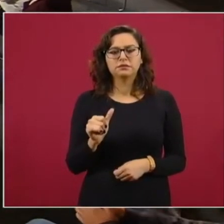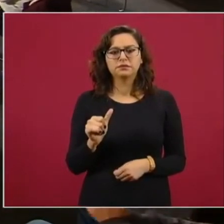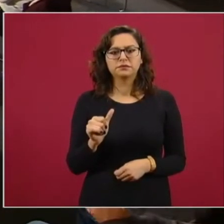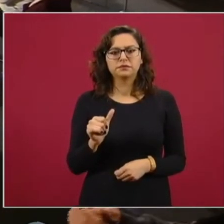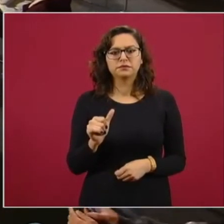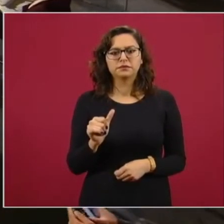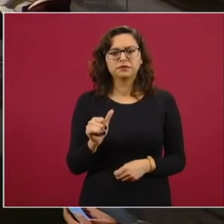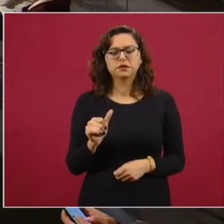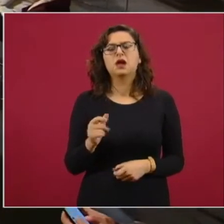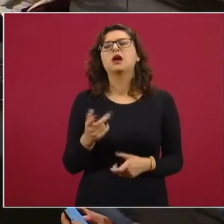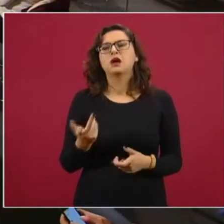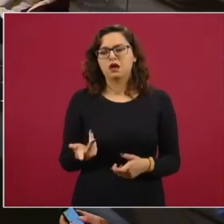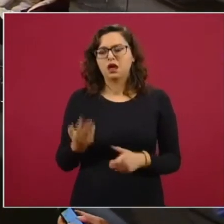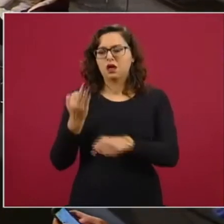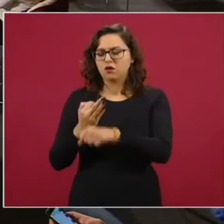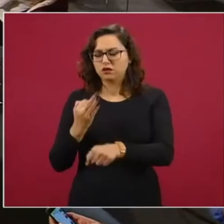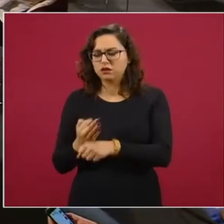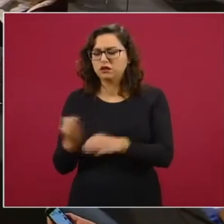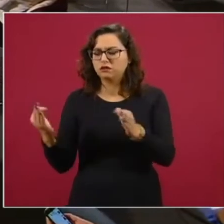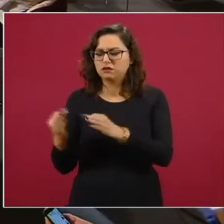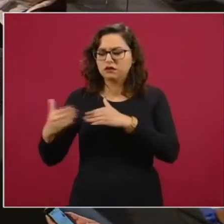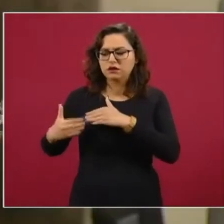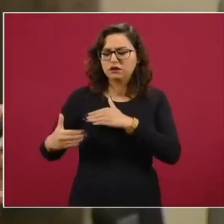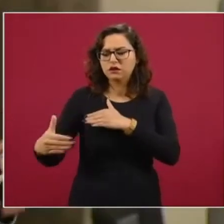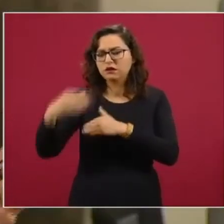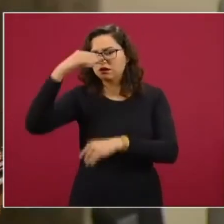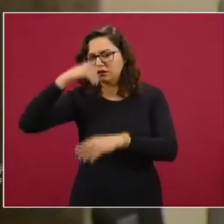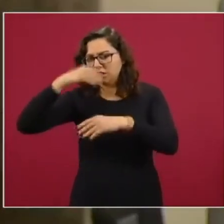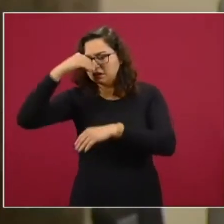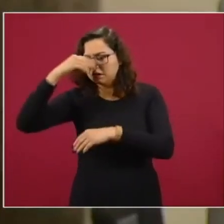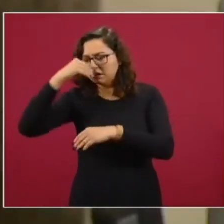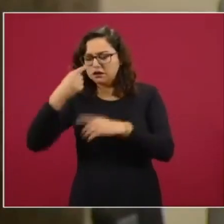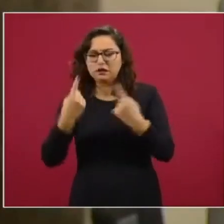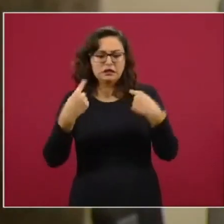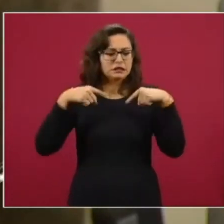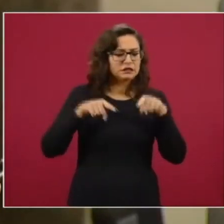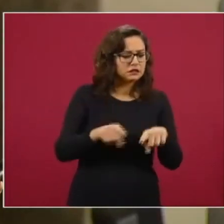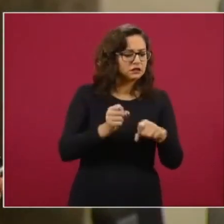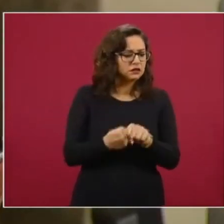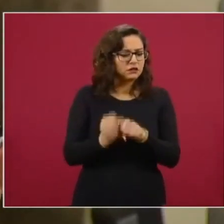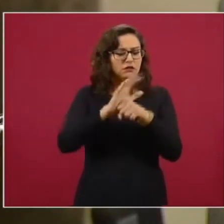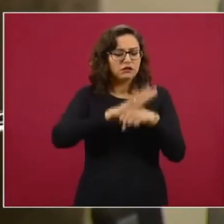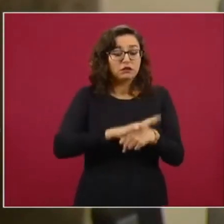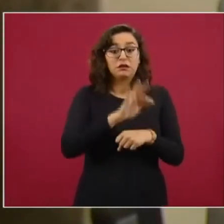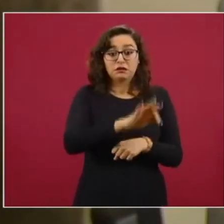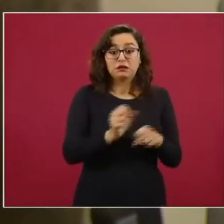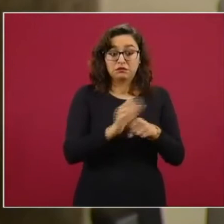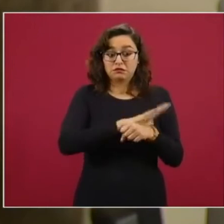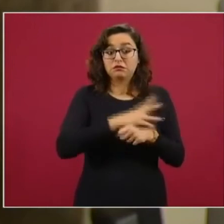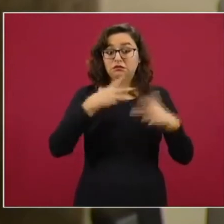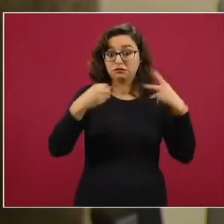si la temporada de influenza es una situación que va a converger con lo que está sucediendo con la pandemia de COVID-19. Pero